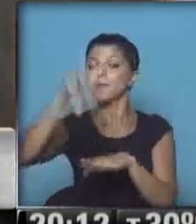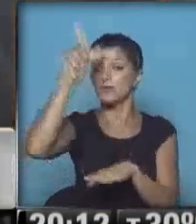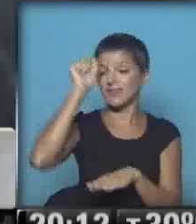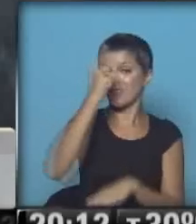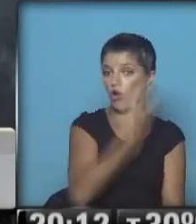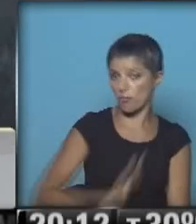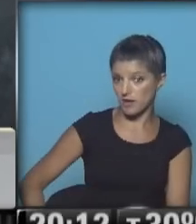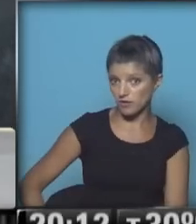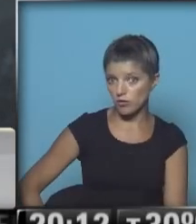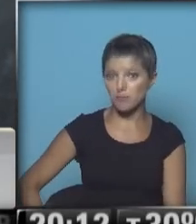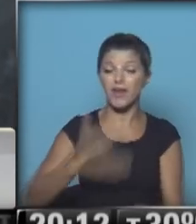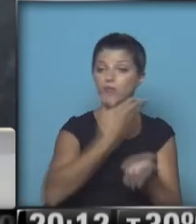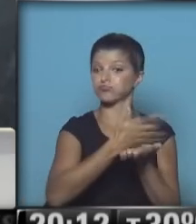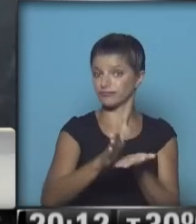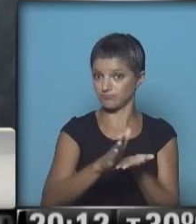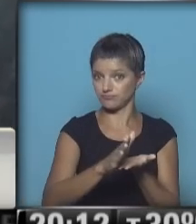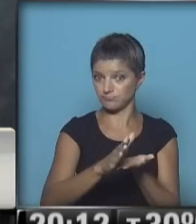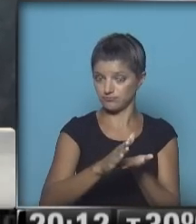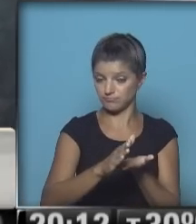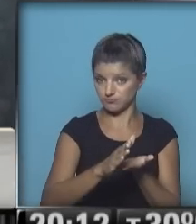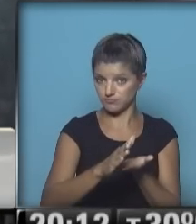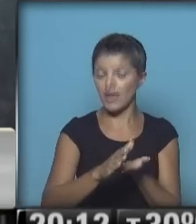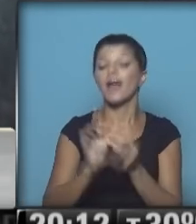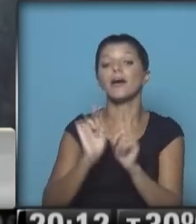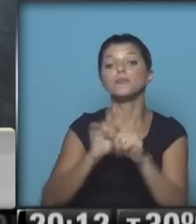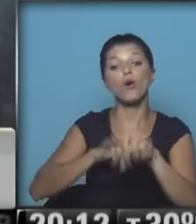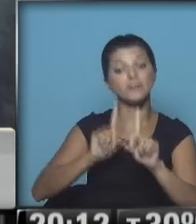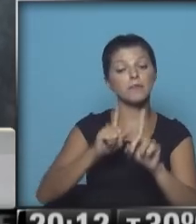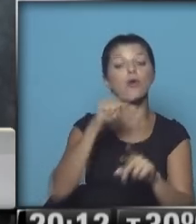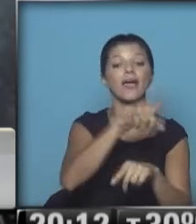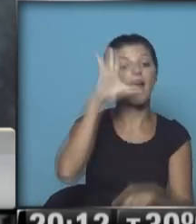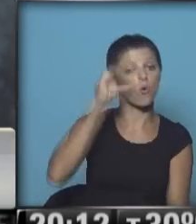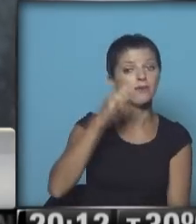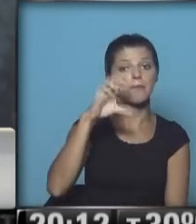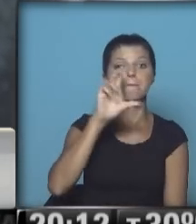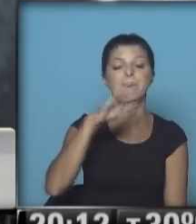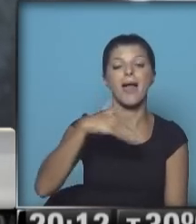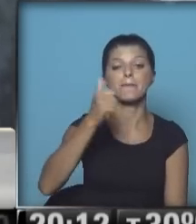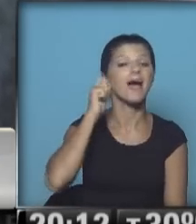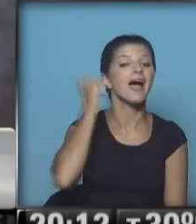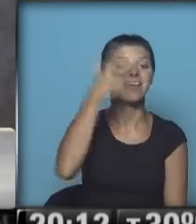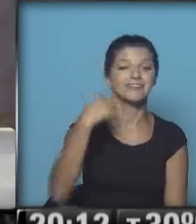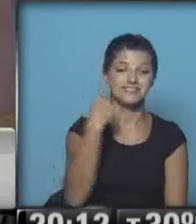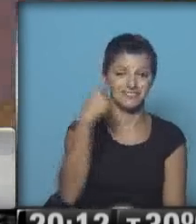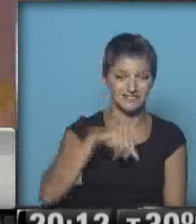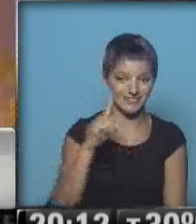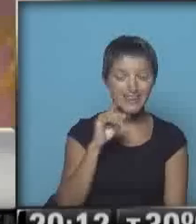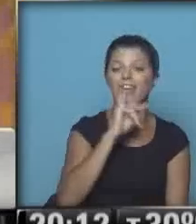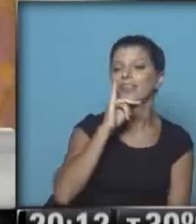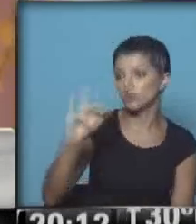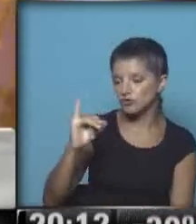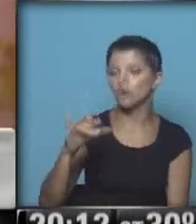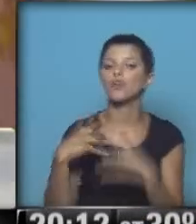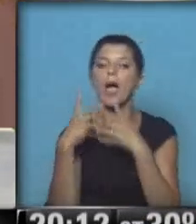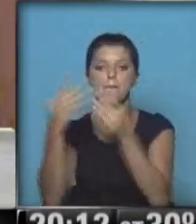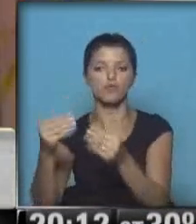para desplazarla de la investigación, a tal punto que la jueza Palma Gini denunció a la División Apoyo Tecnológico.